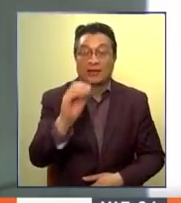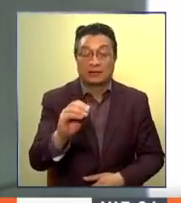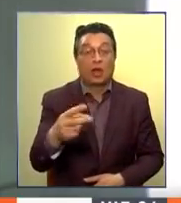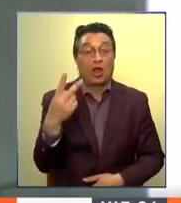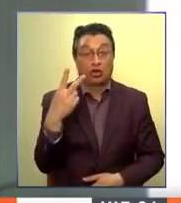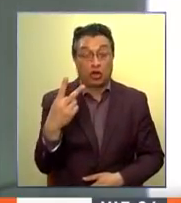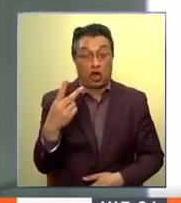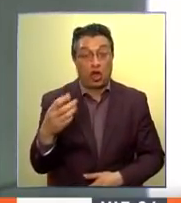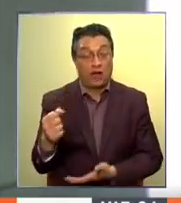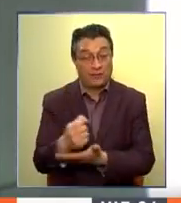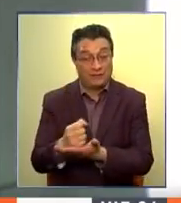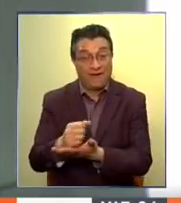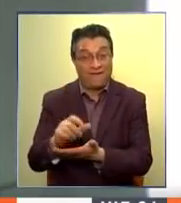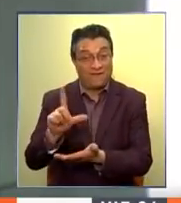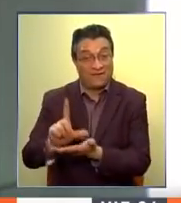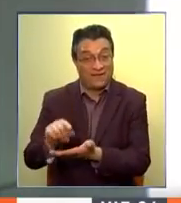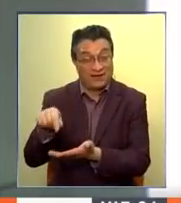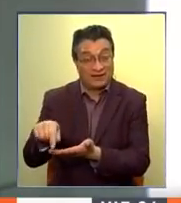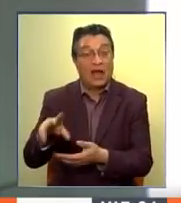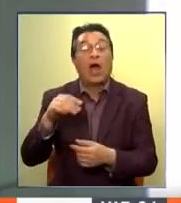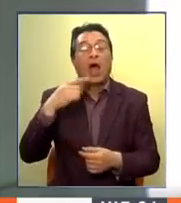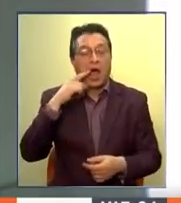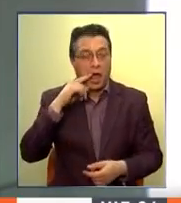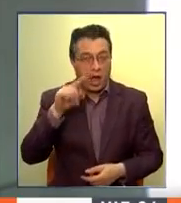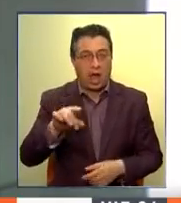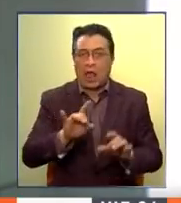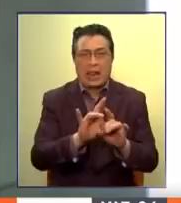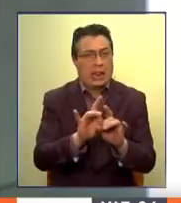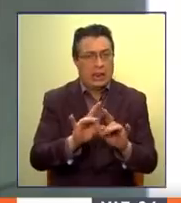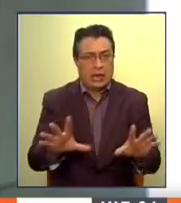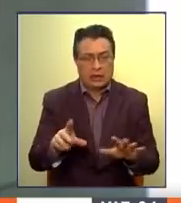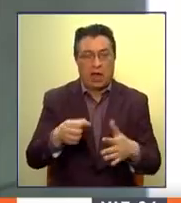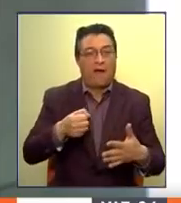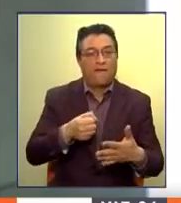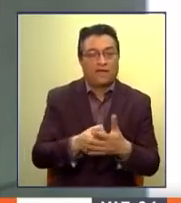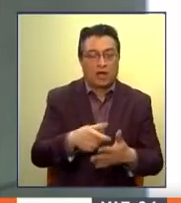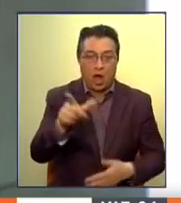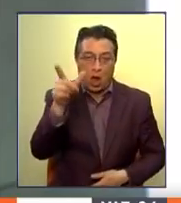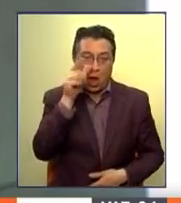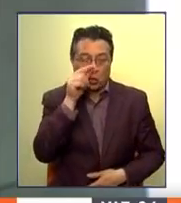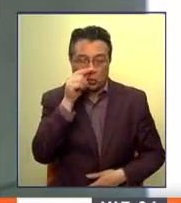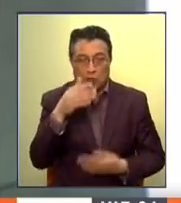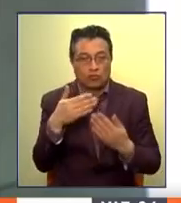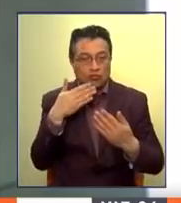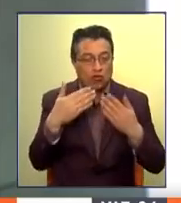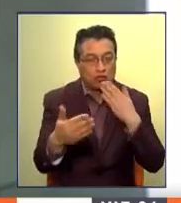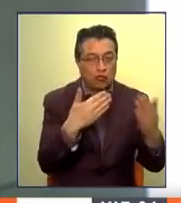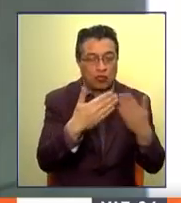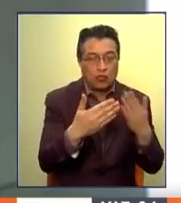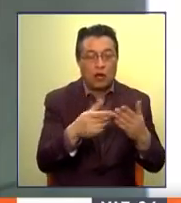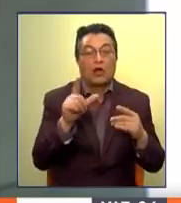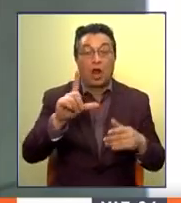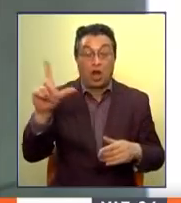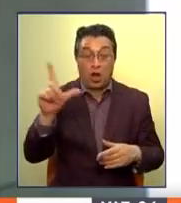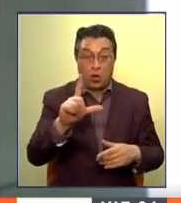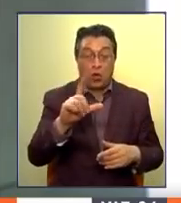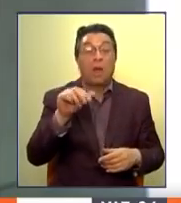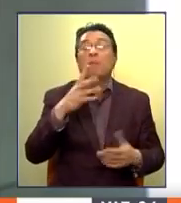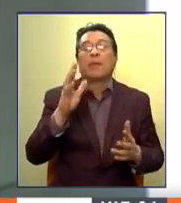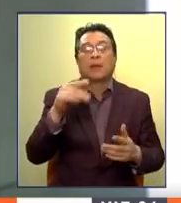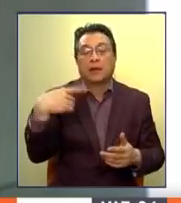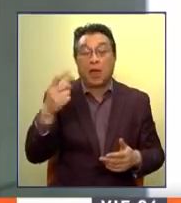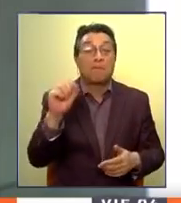sus farmacéuticas podrían tenerla lista a fines de octubre para distribuirla desde el 1 de